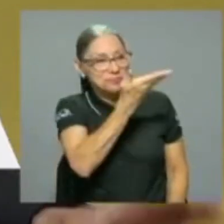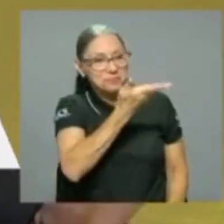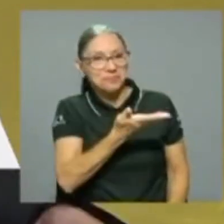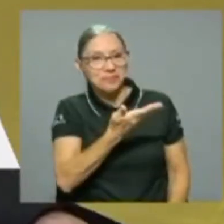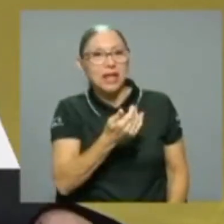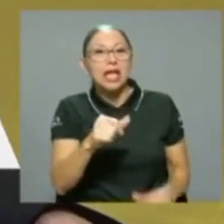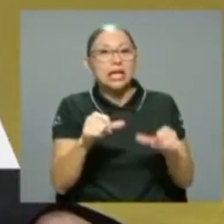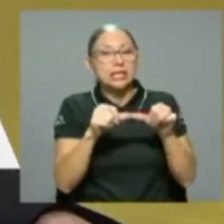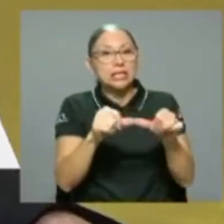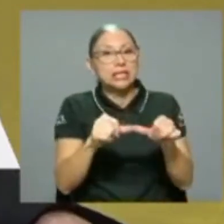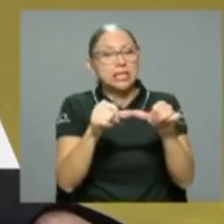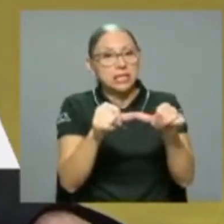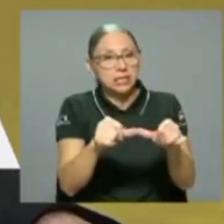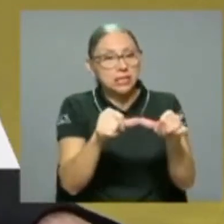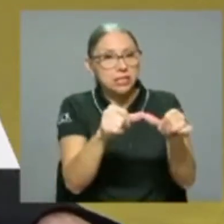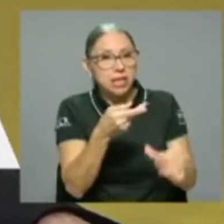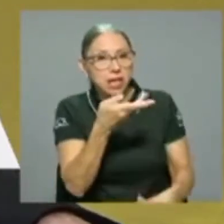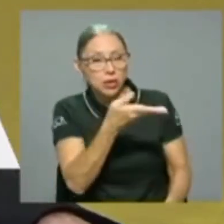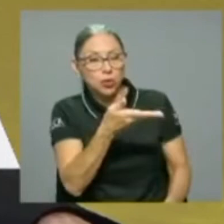que sigue siendo